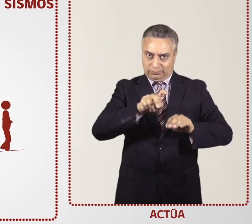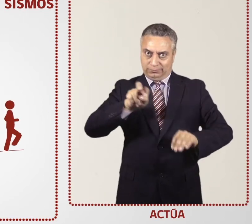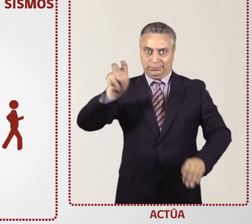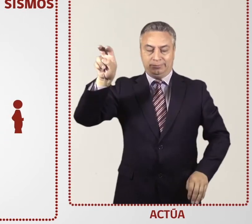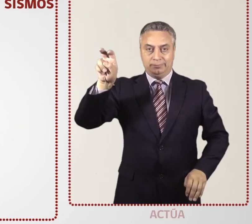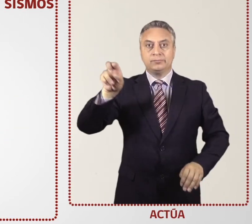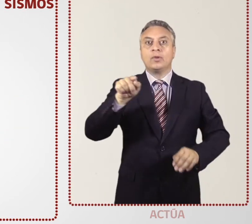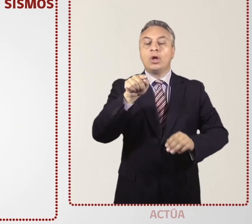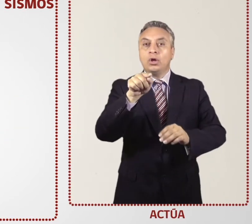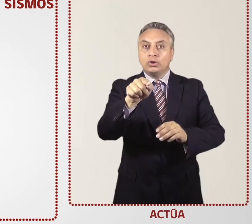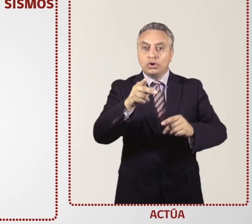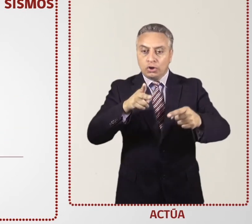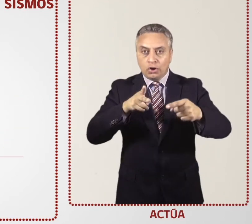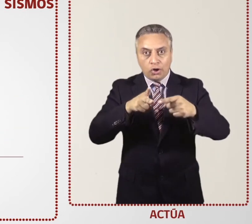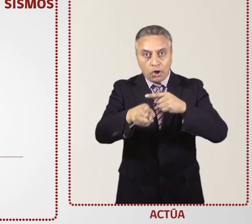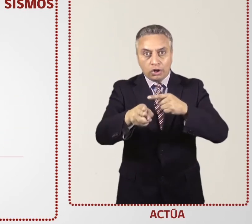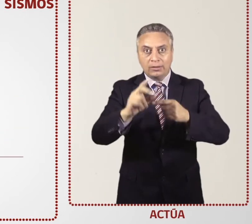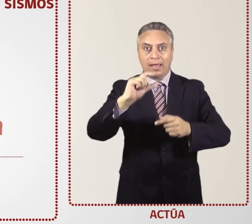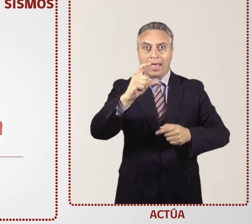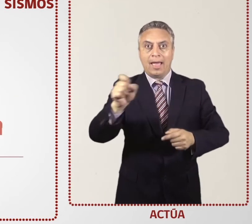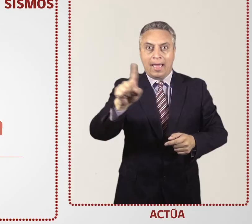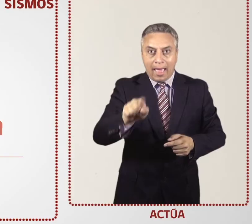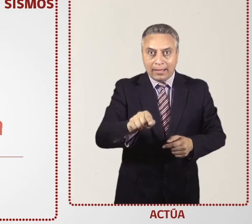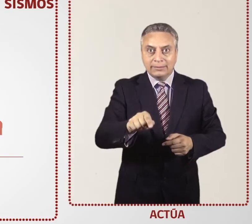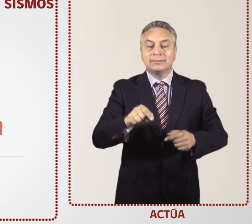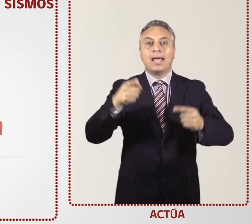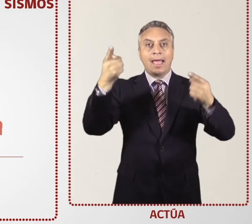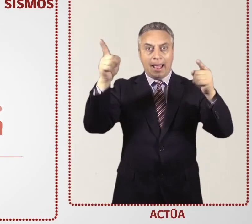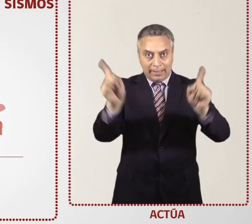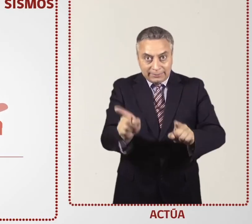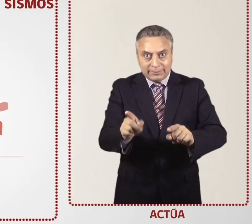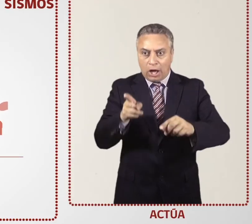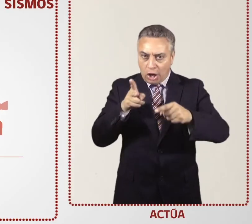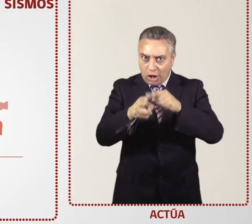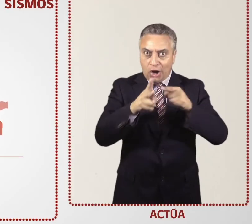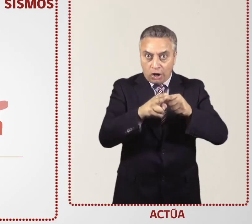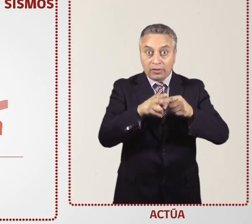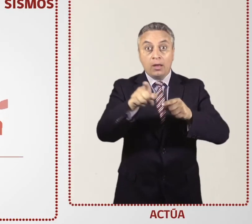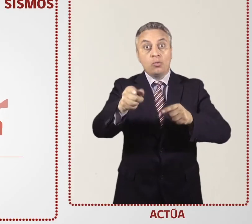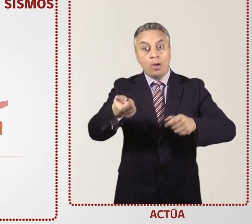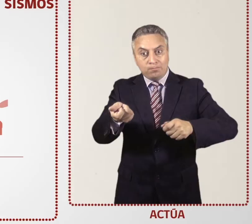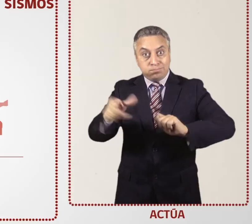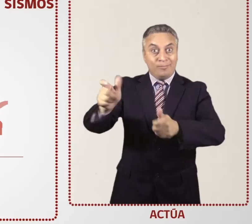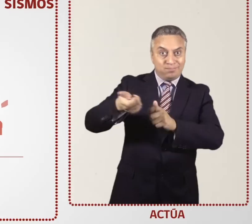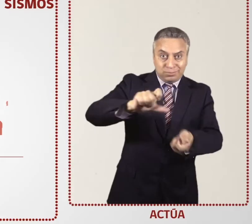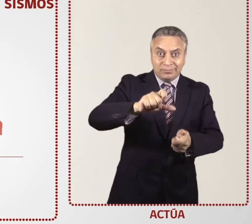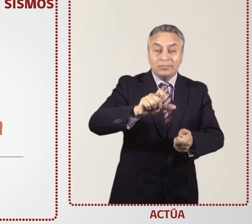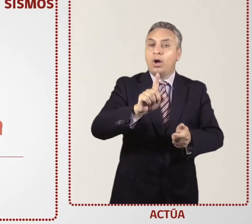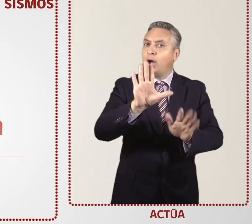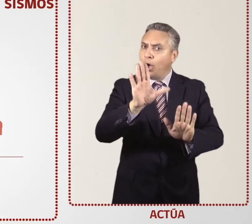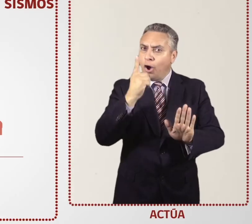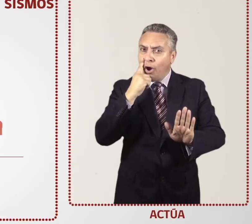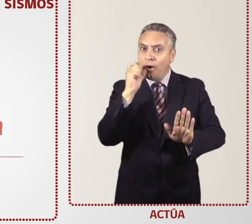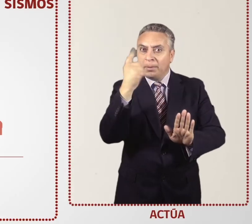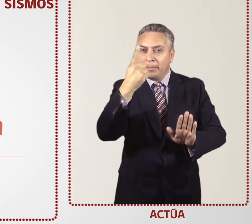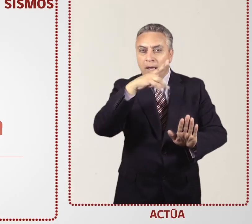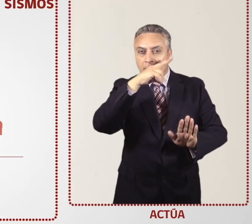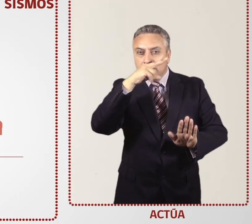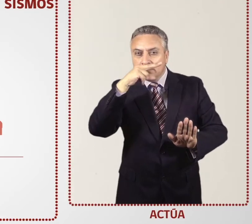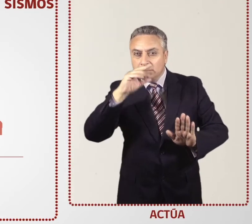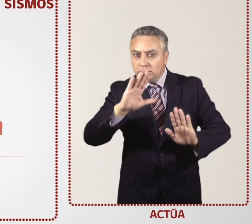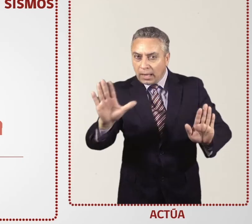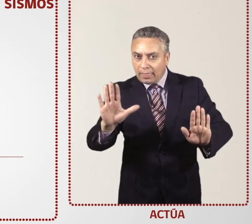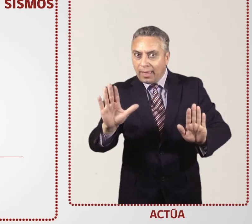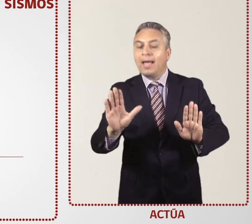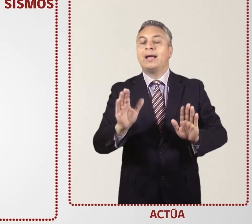lugares altos. Corta los suministros de gas y electricidad. Antes de restablecerlos, asegúrate de que no